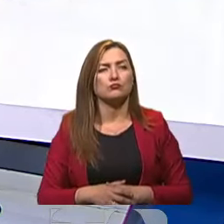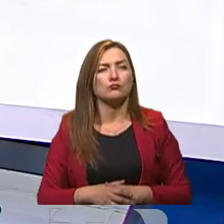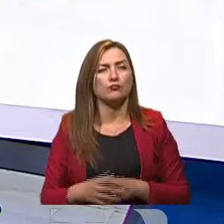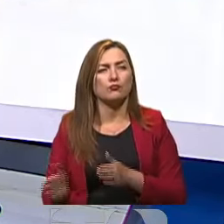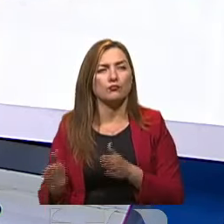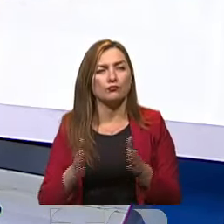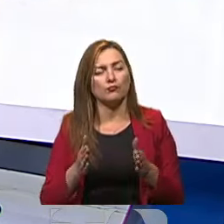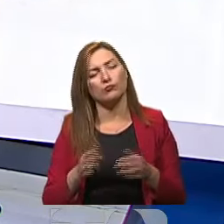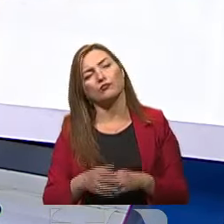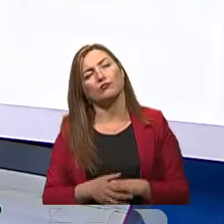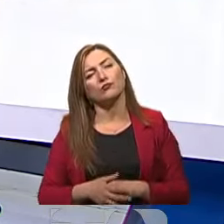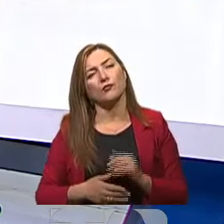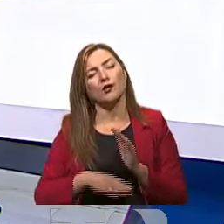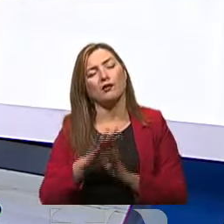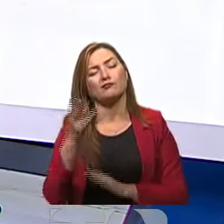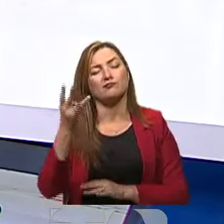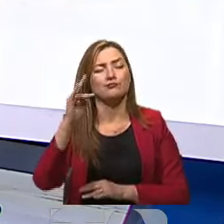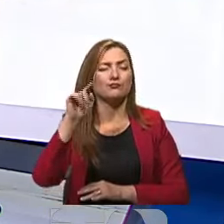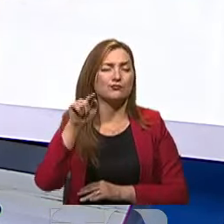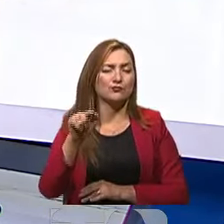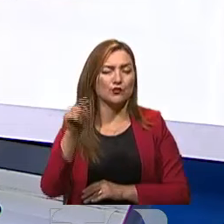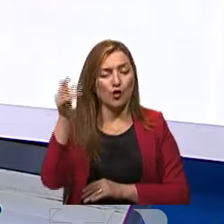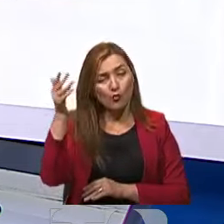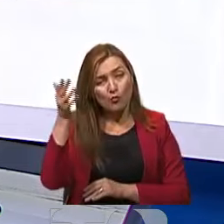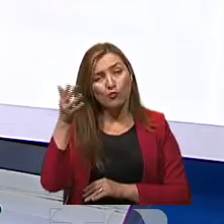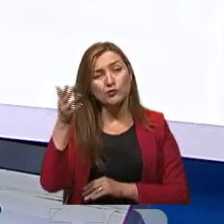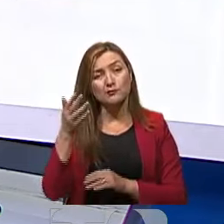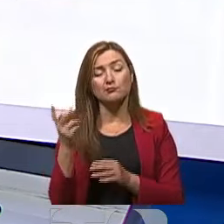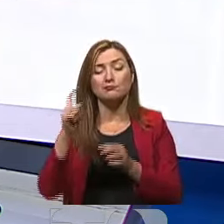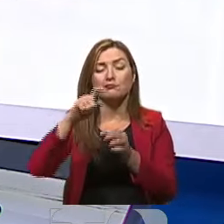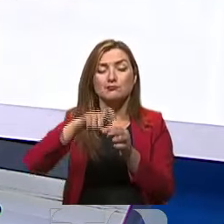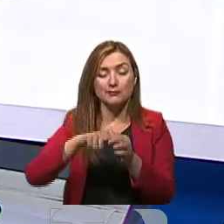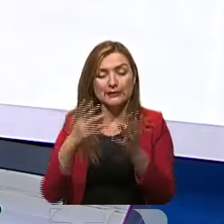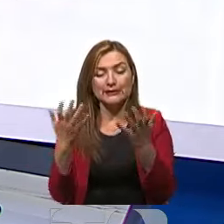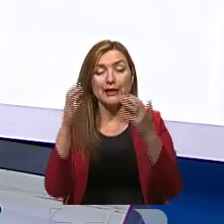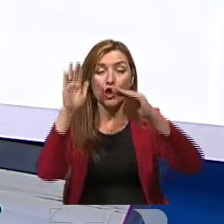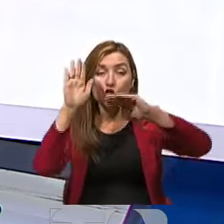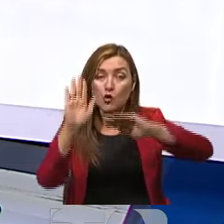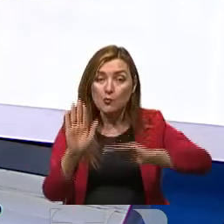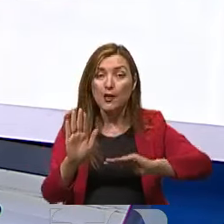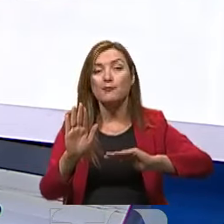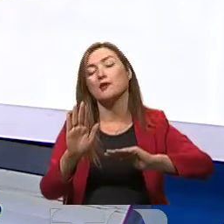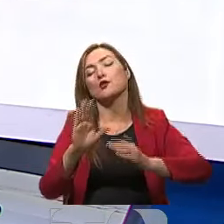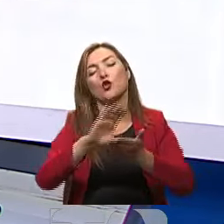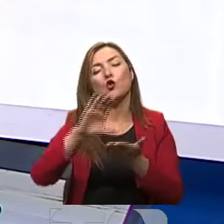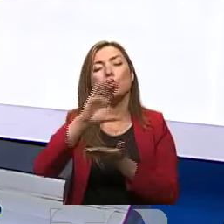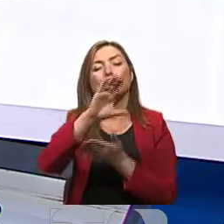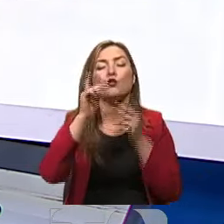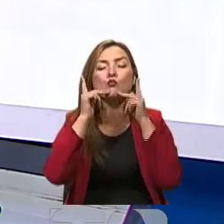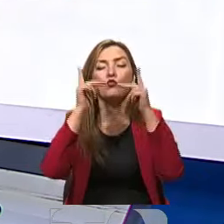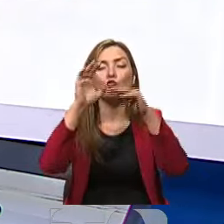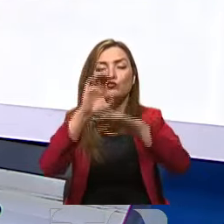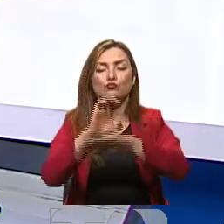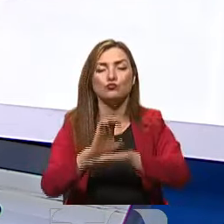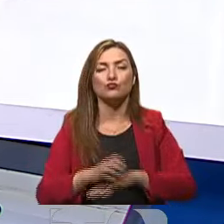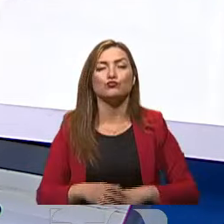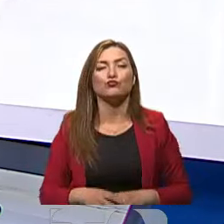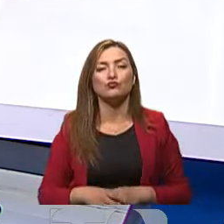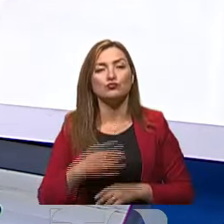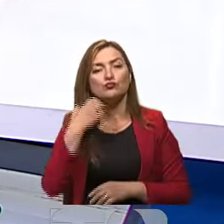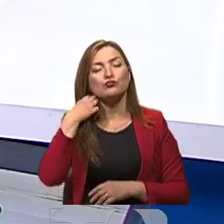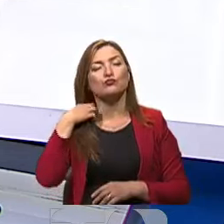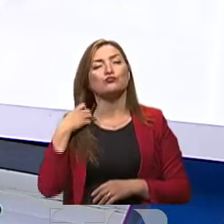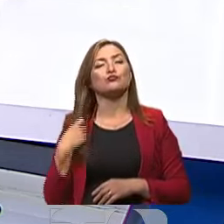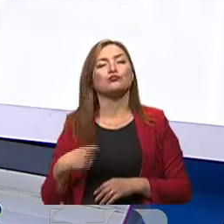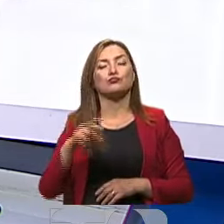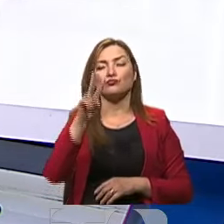otro tema. Más de 17 mil maestros postulan para obtener un nombramiento definitivo en colegios fiscales del país. Sin embargo,